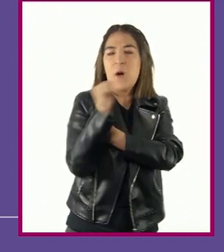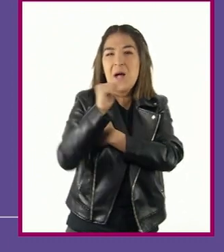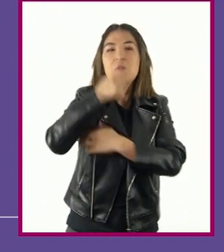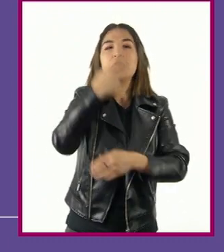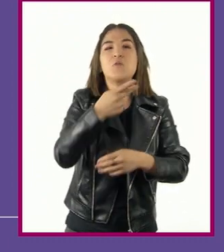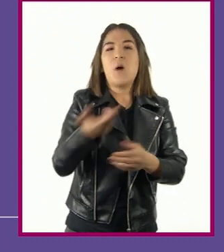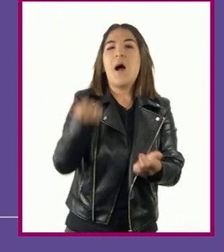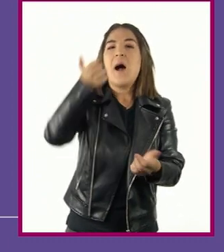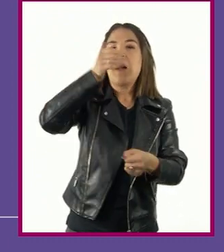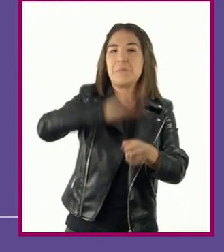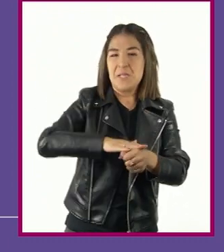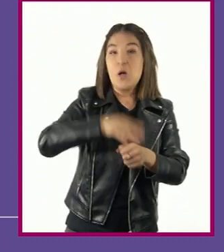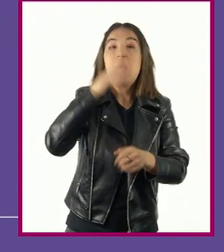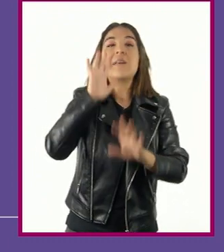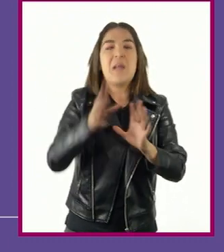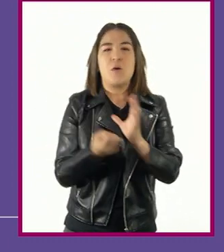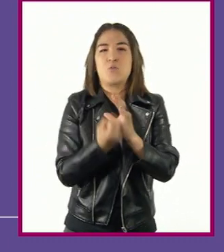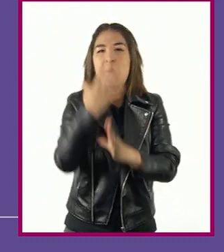administrativos actualizados.